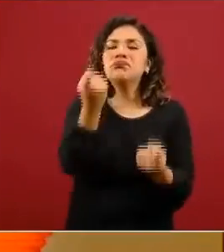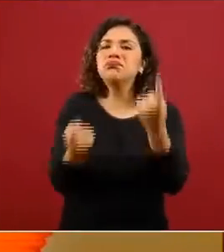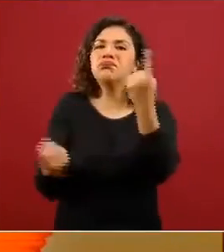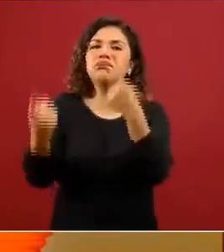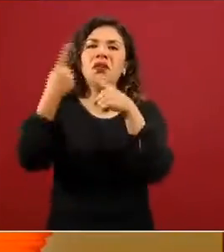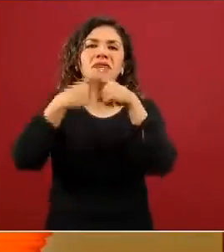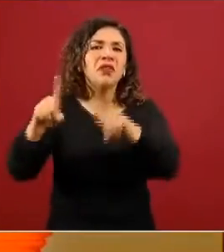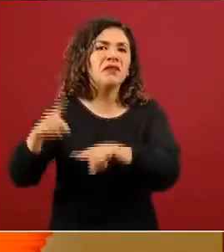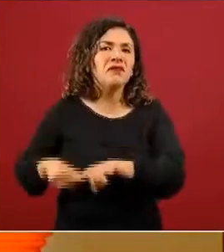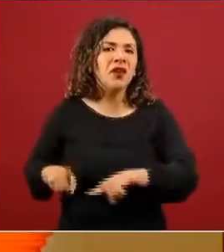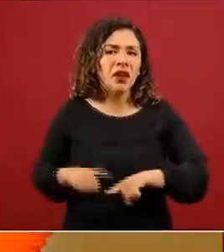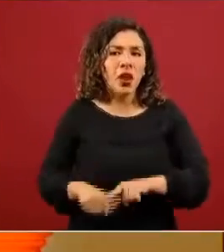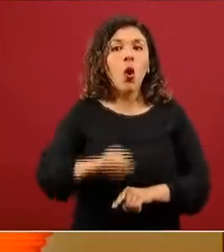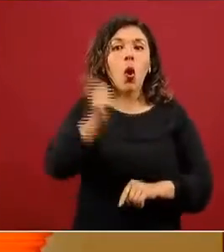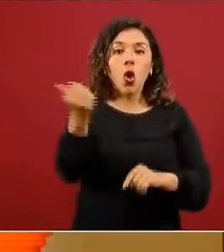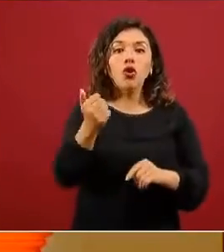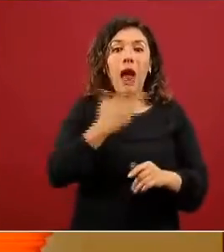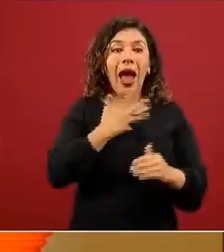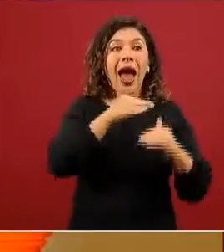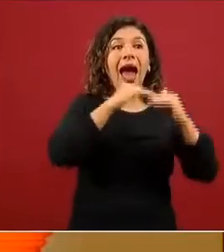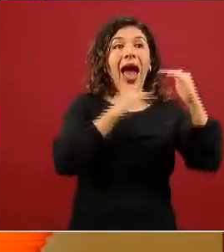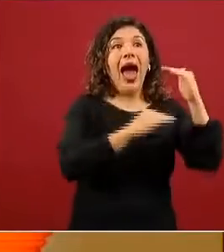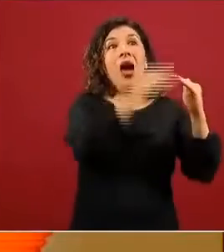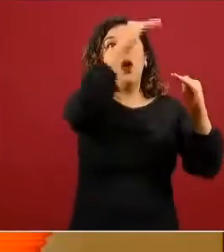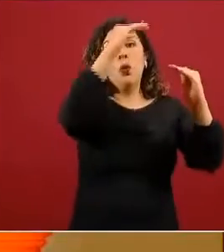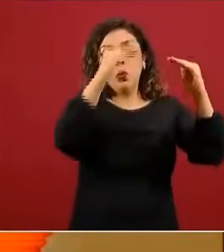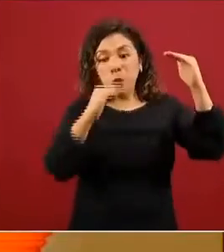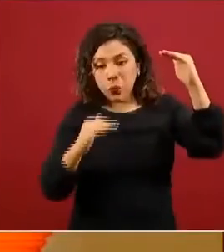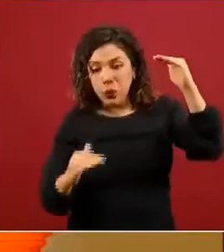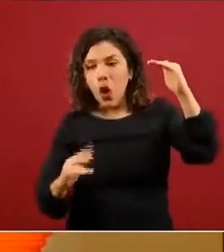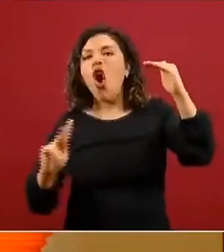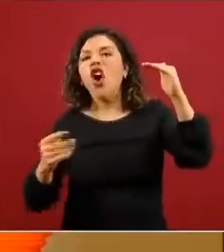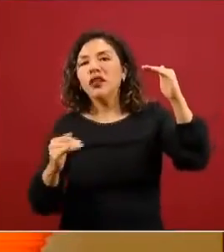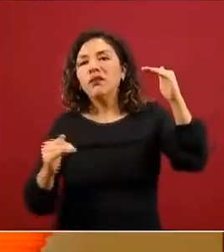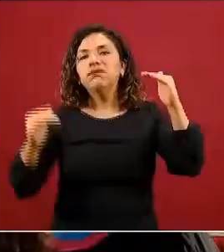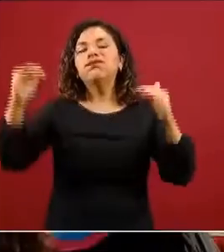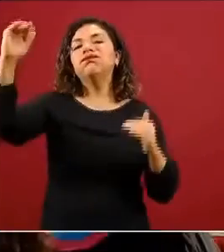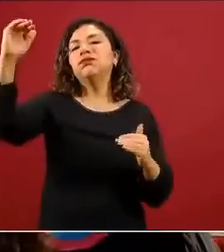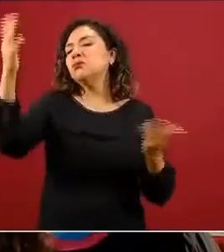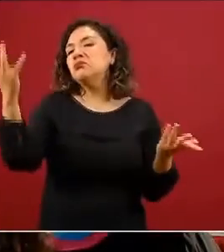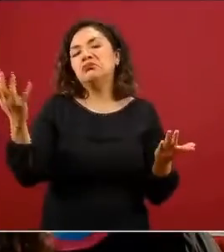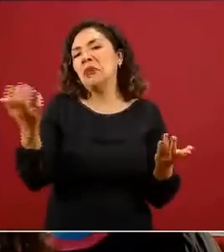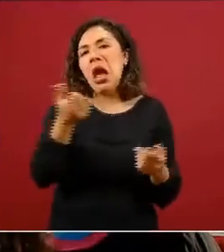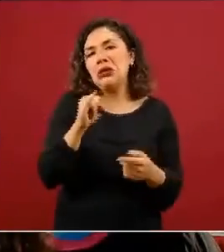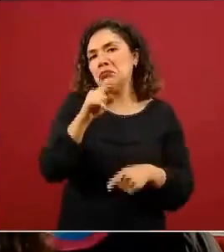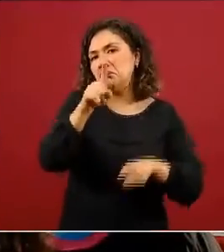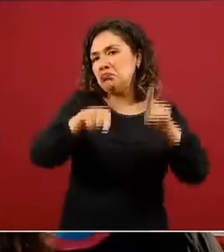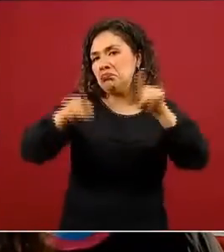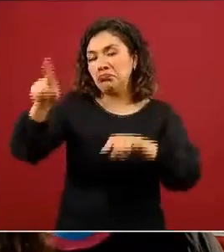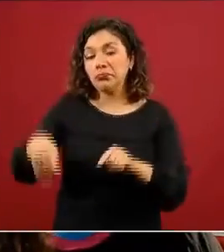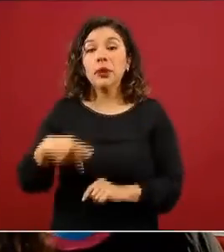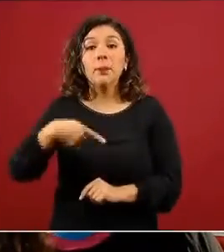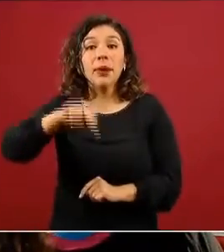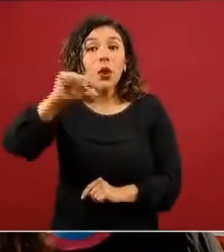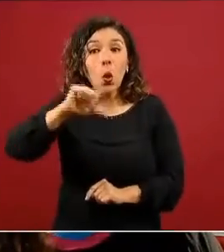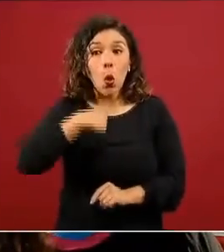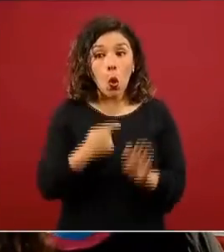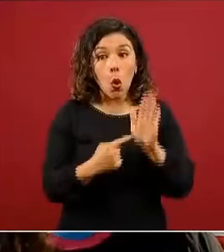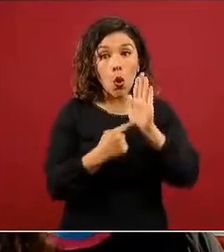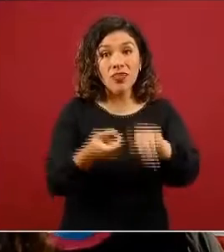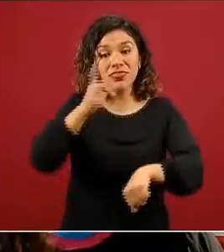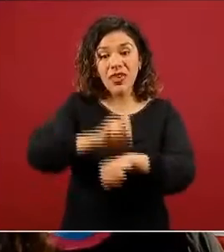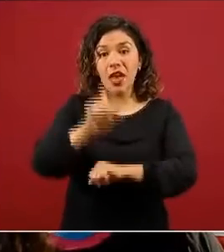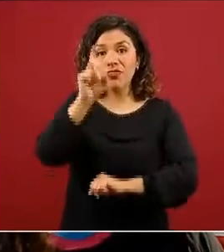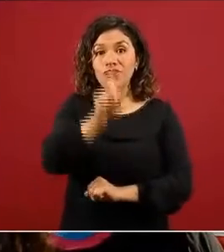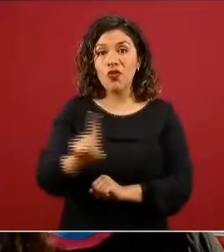bajaron, hay entidades federativas que bajaron y volvieron a subir, etcétera, etcétera. Lo que sí quiero destacar hoy,